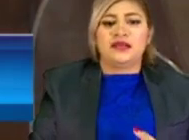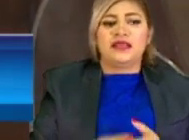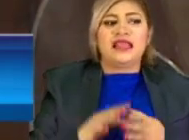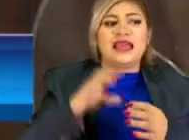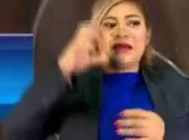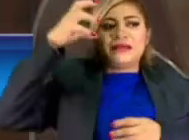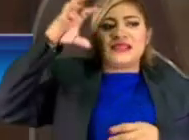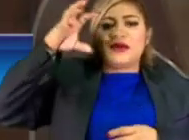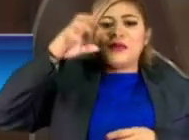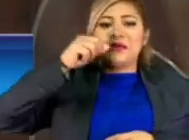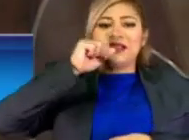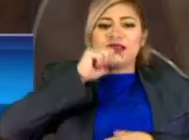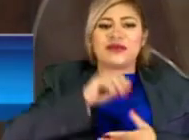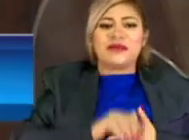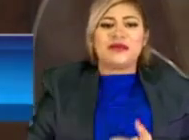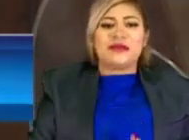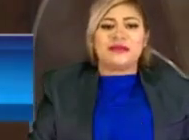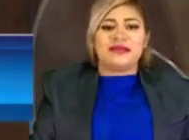electrificación rural,